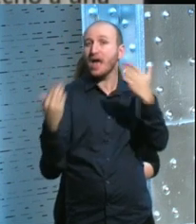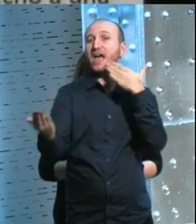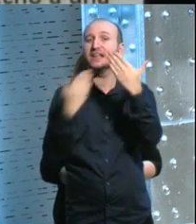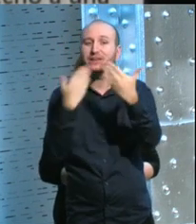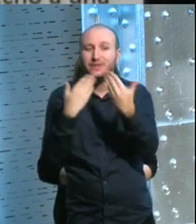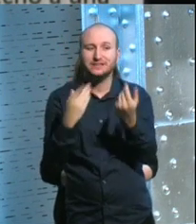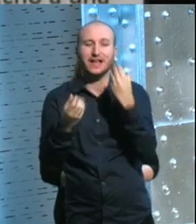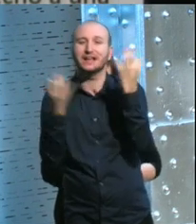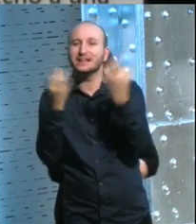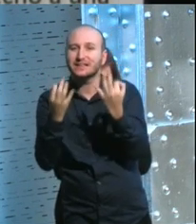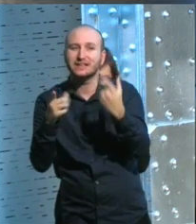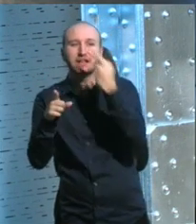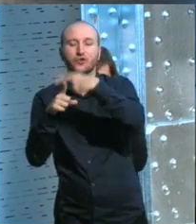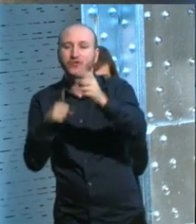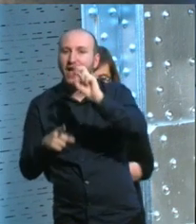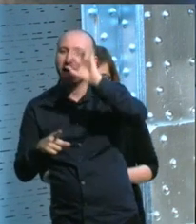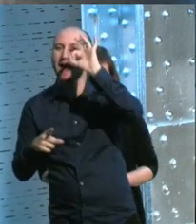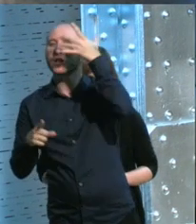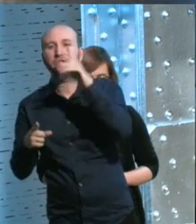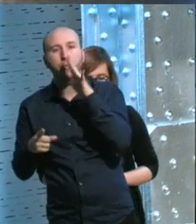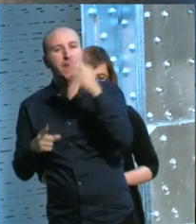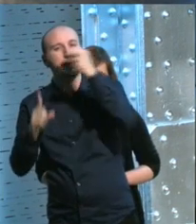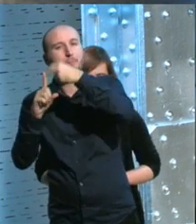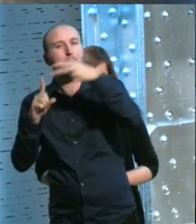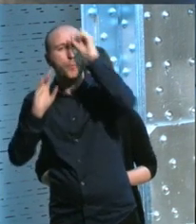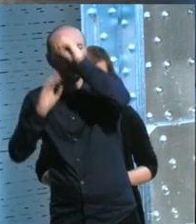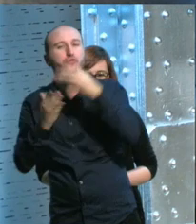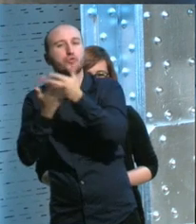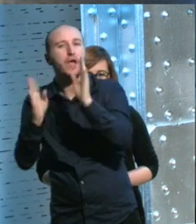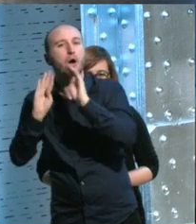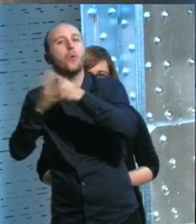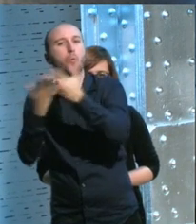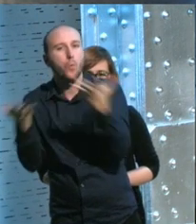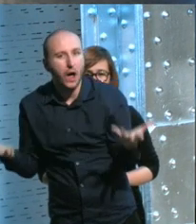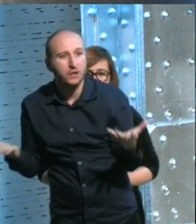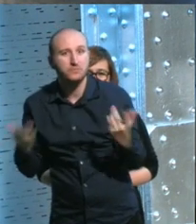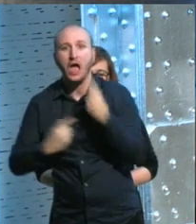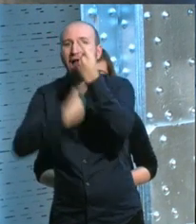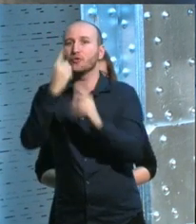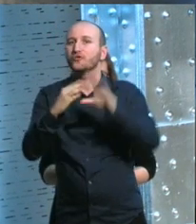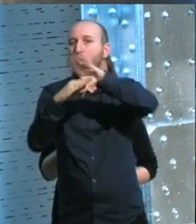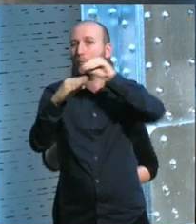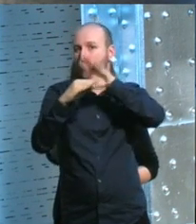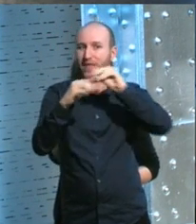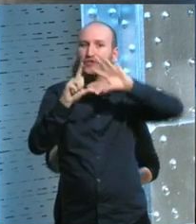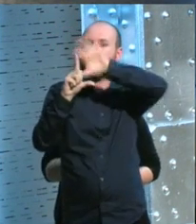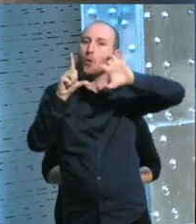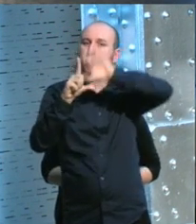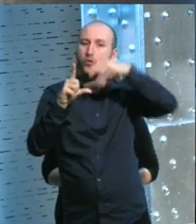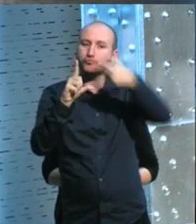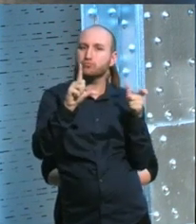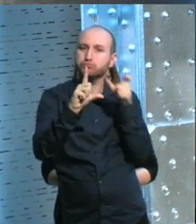¿qué cosa es innovación para usted? Y entonces algunas de los videos están en el blog de la